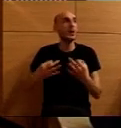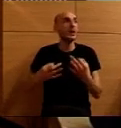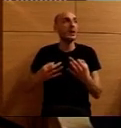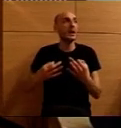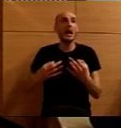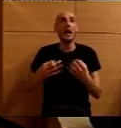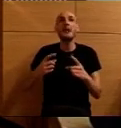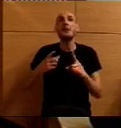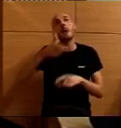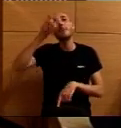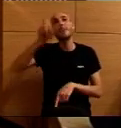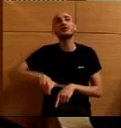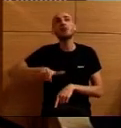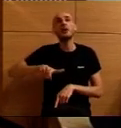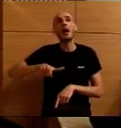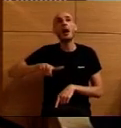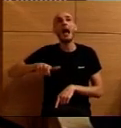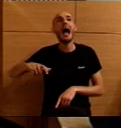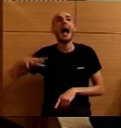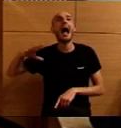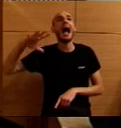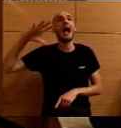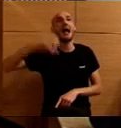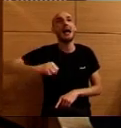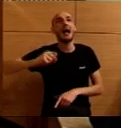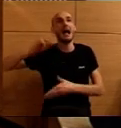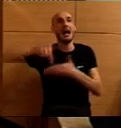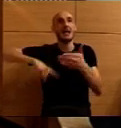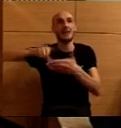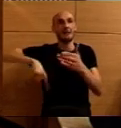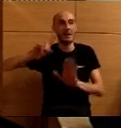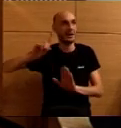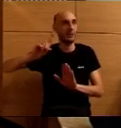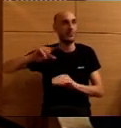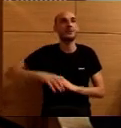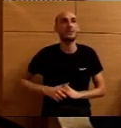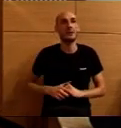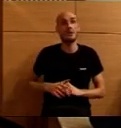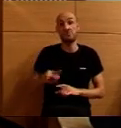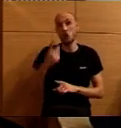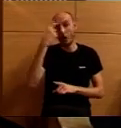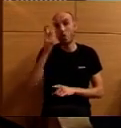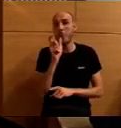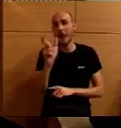después. Entiendo que hablaban del arrendador porque se preocupa un poco del arrendatario. Y luego